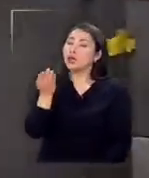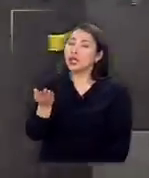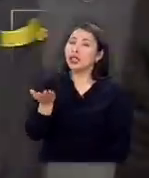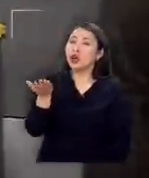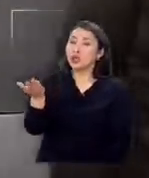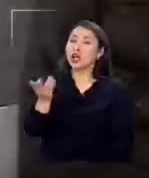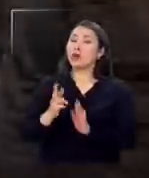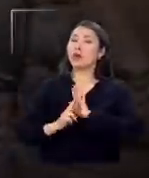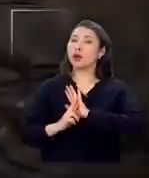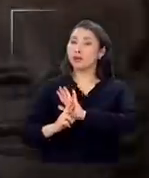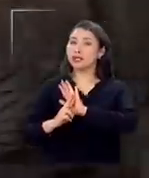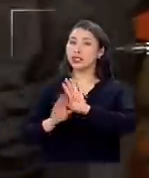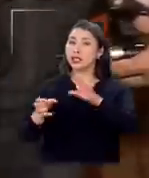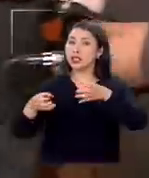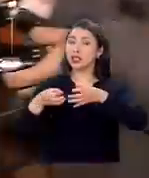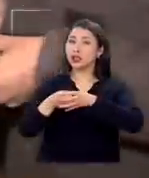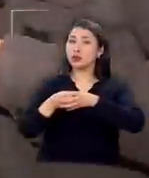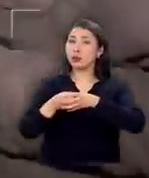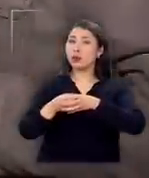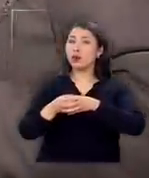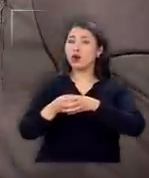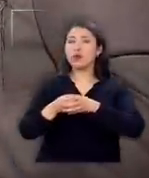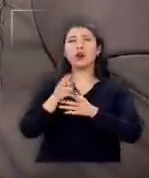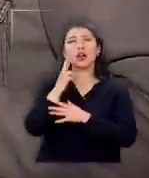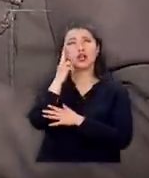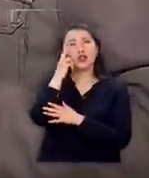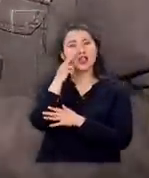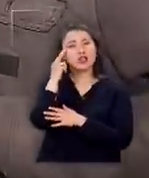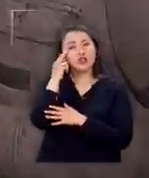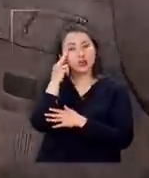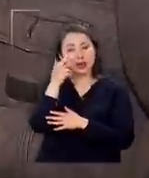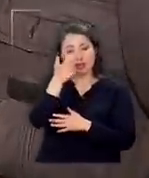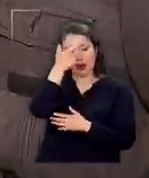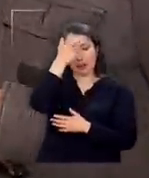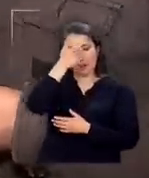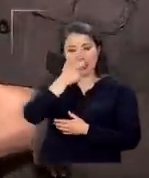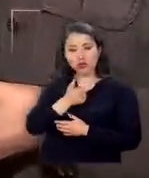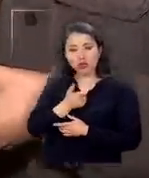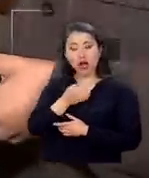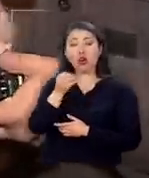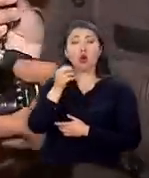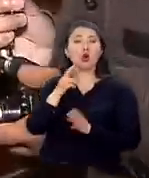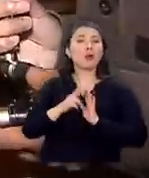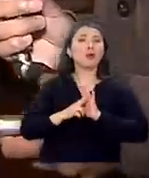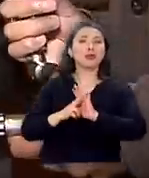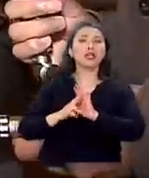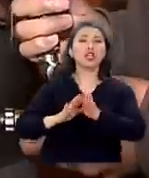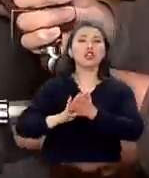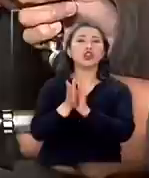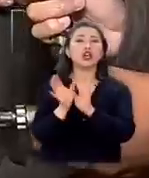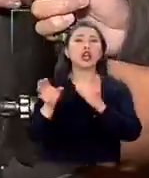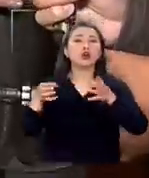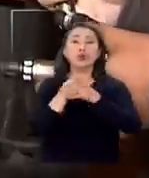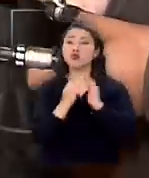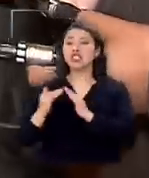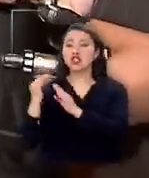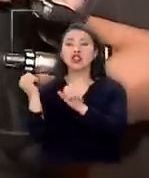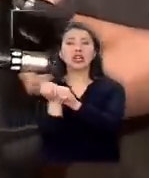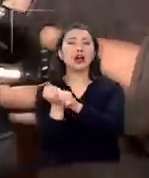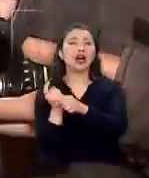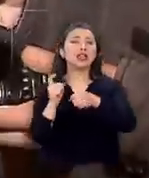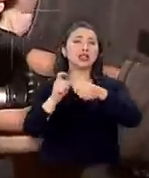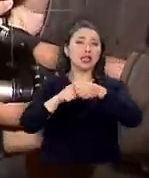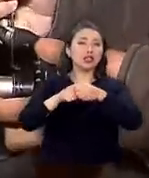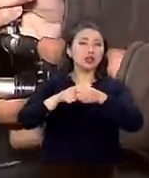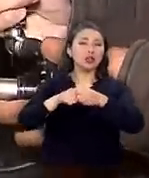a usted como representante de esta organización, ¿cuál es su reflexión personal también o a nombre de todo lo que es los vecinos, los trabajadores,